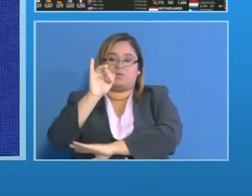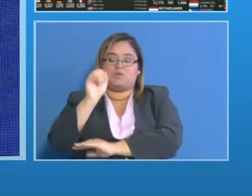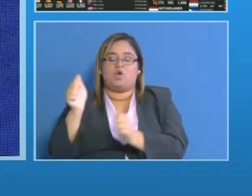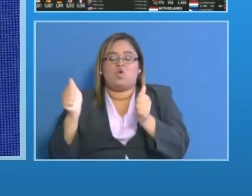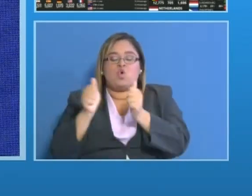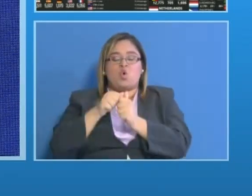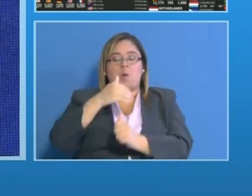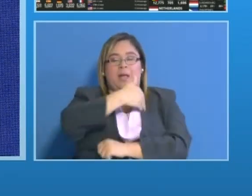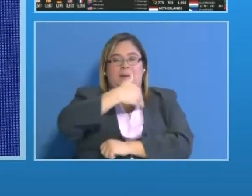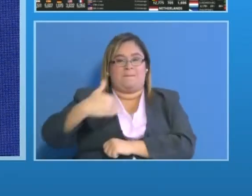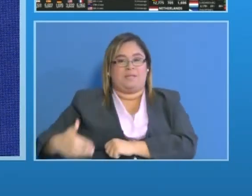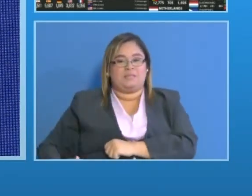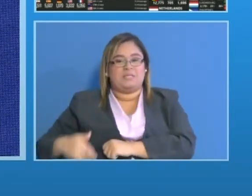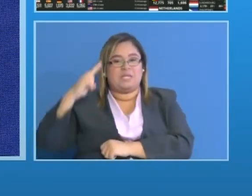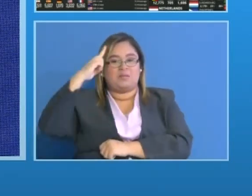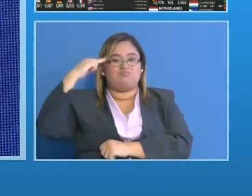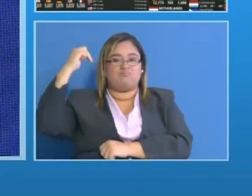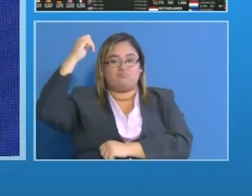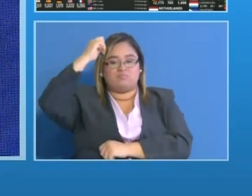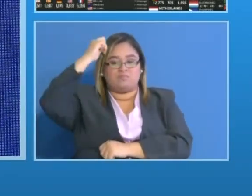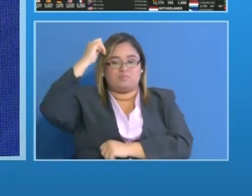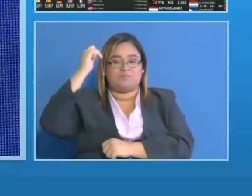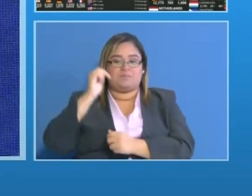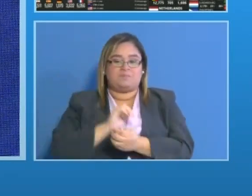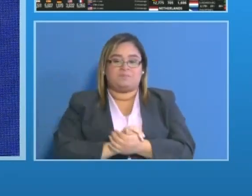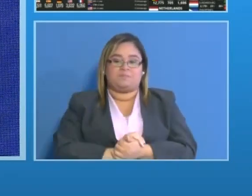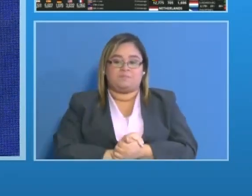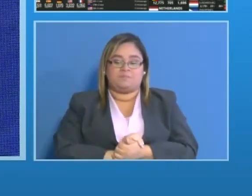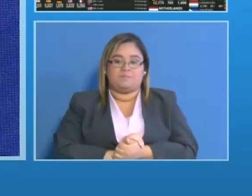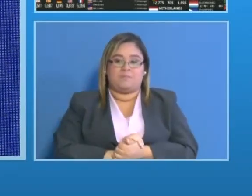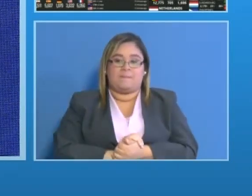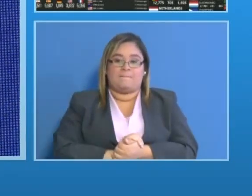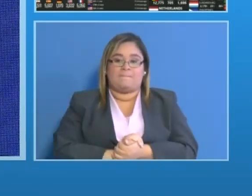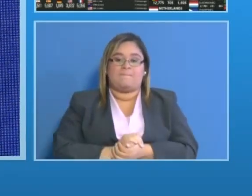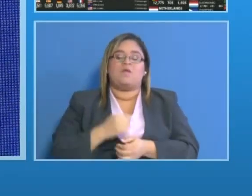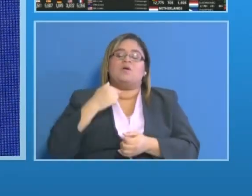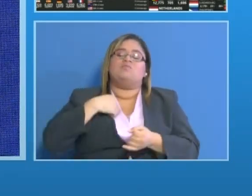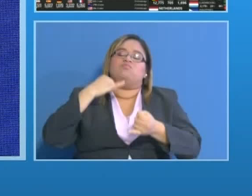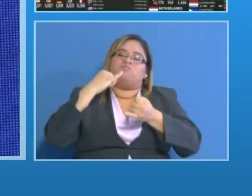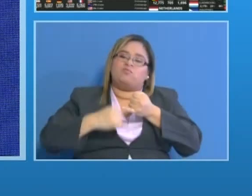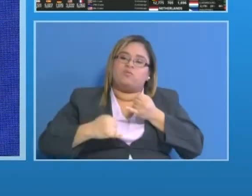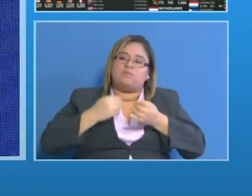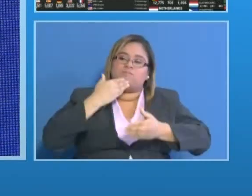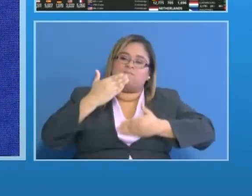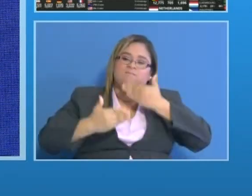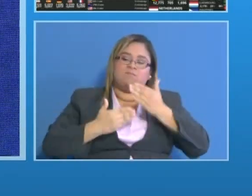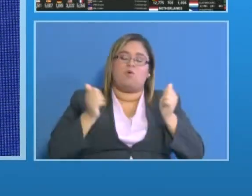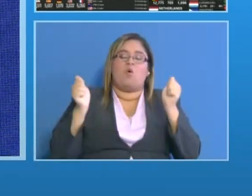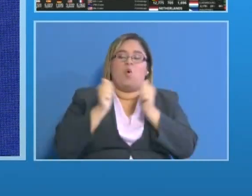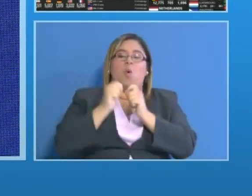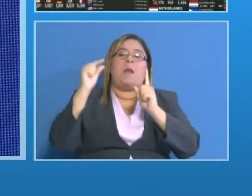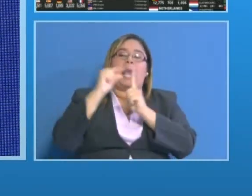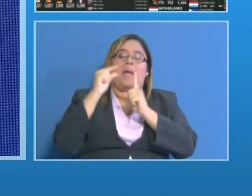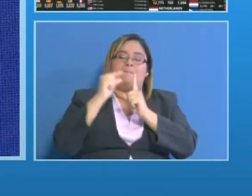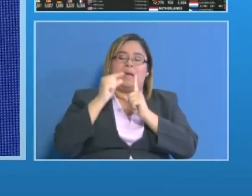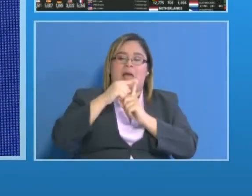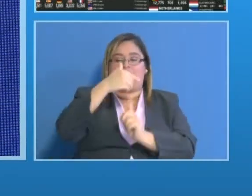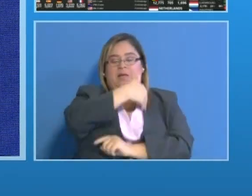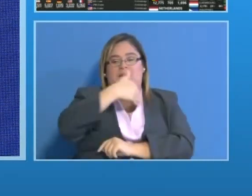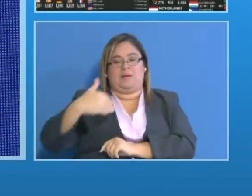presidente de la República, Laurentino Cortizo Cohen. Cierro mi mensaje con las palabras del señor